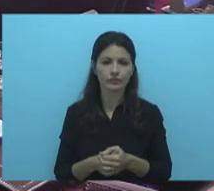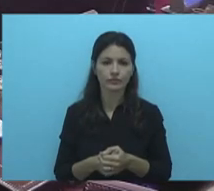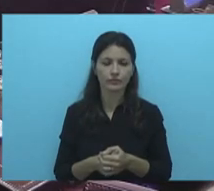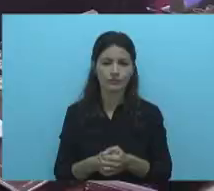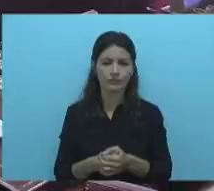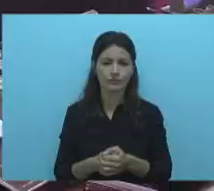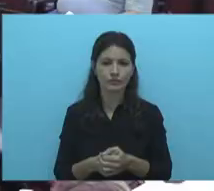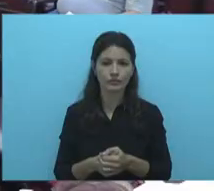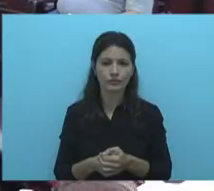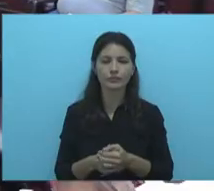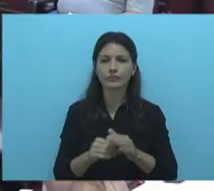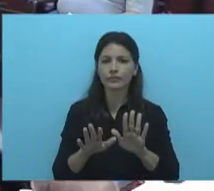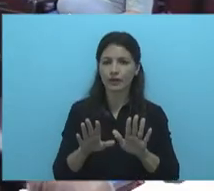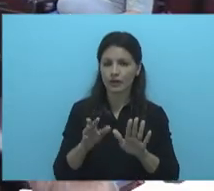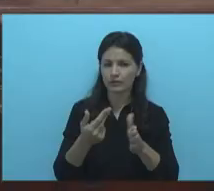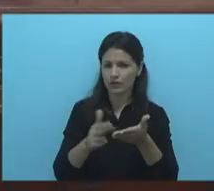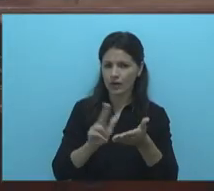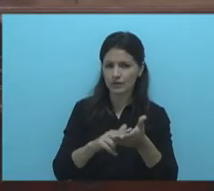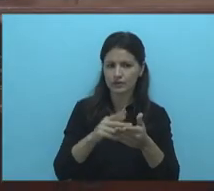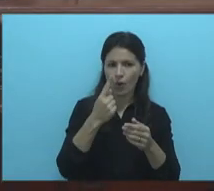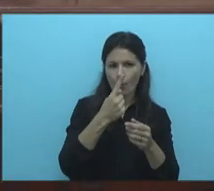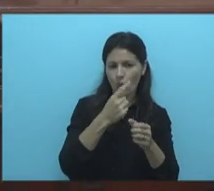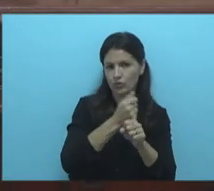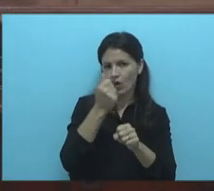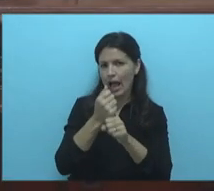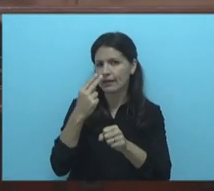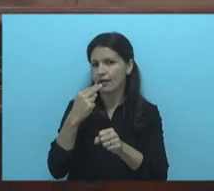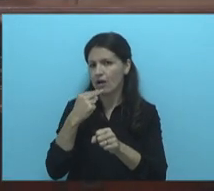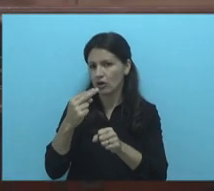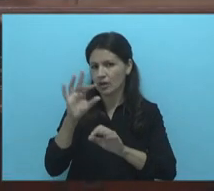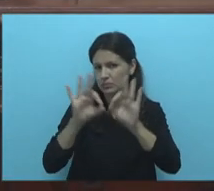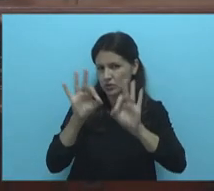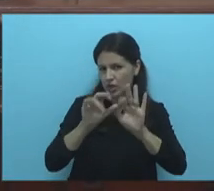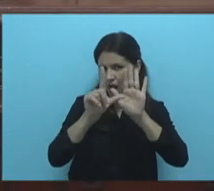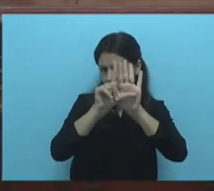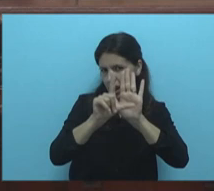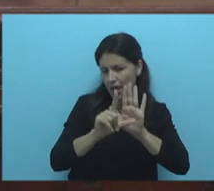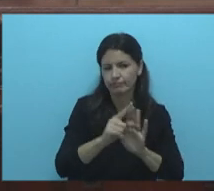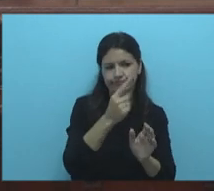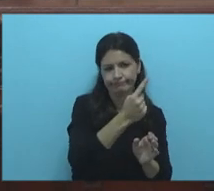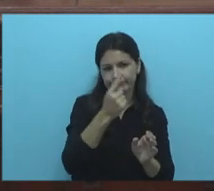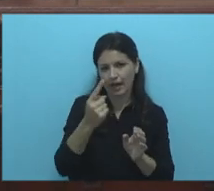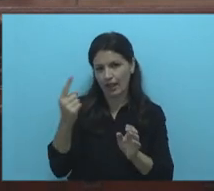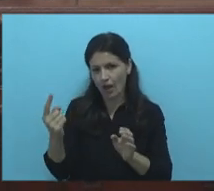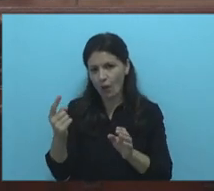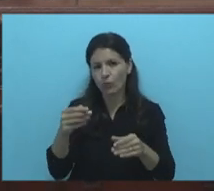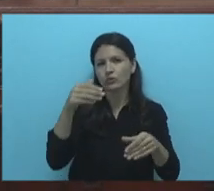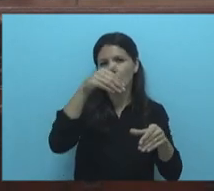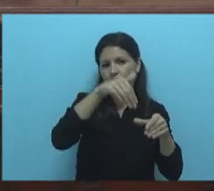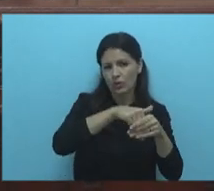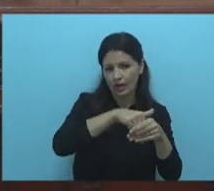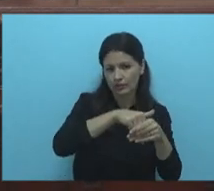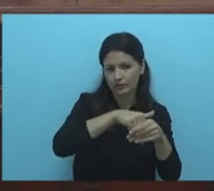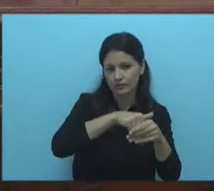Bien, usted dice que trate del 1 al 11, que son proyectos de ley, que los tratemos cada uno individualmente y que los otros